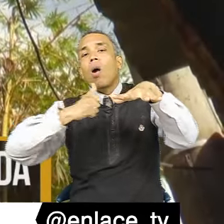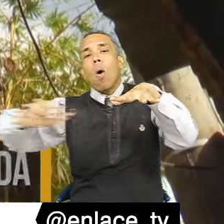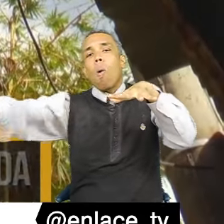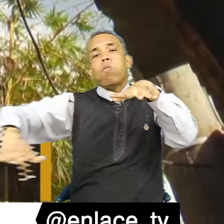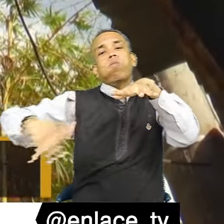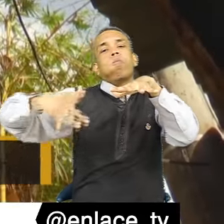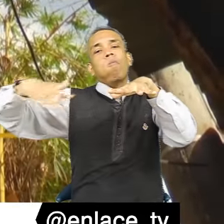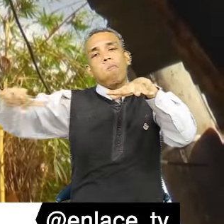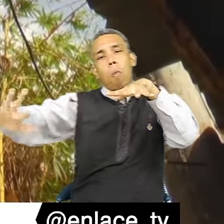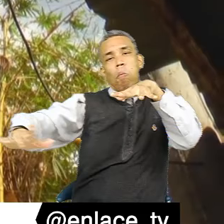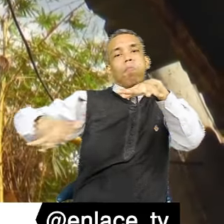la Junta de Acción Comunal del barrio.